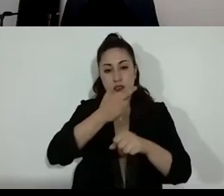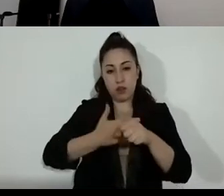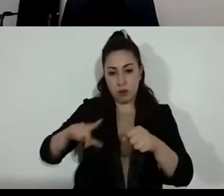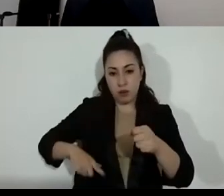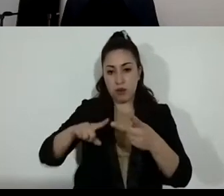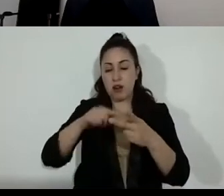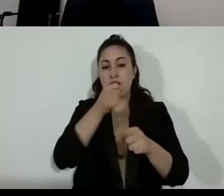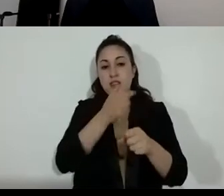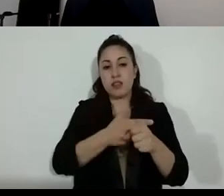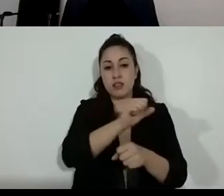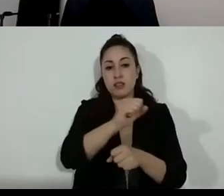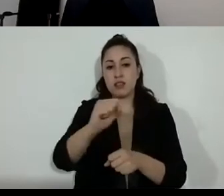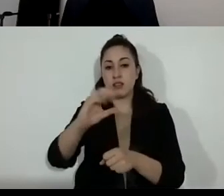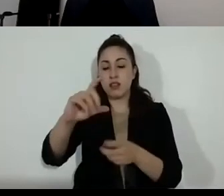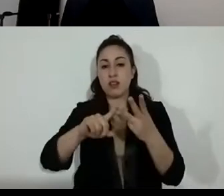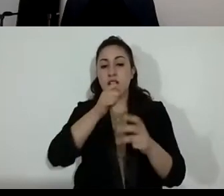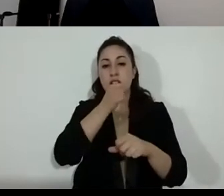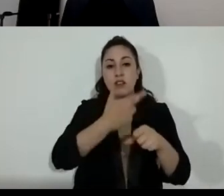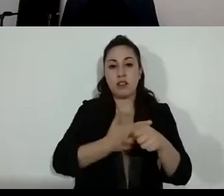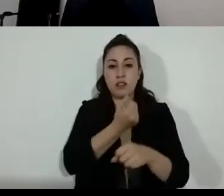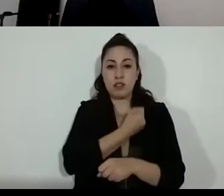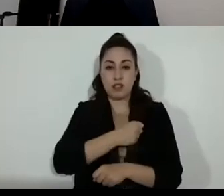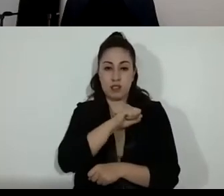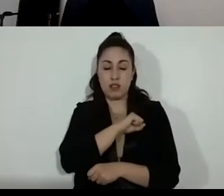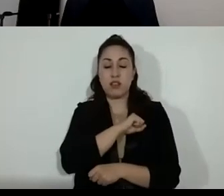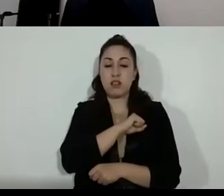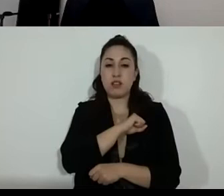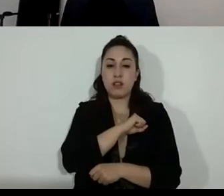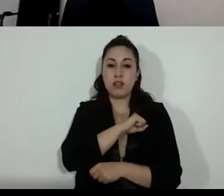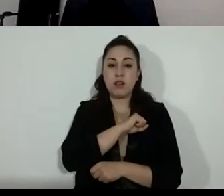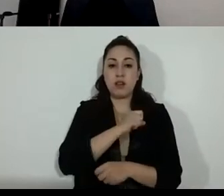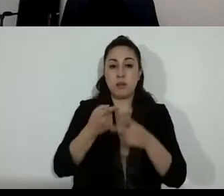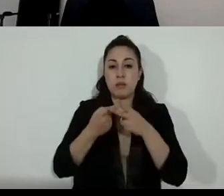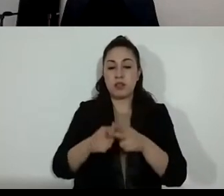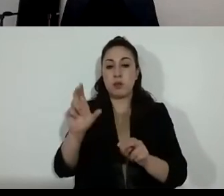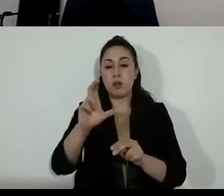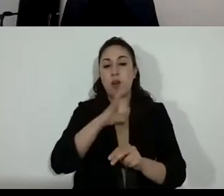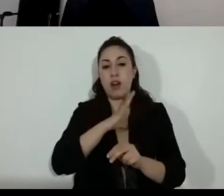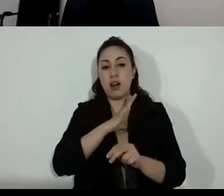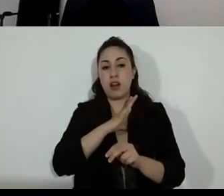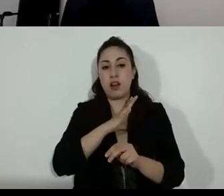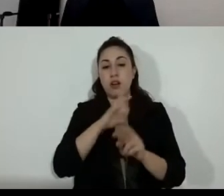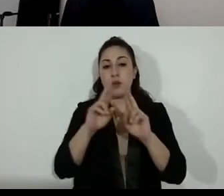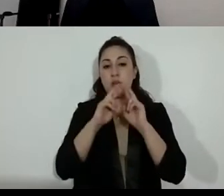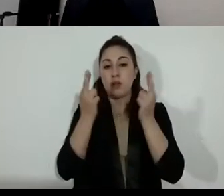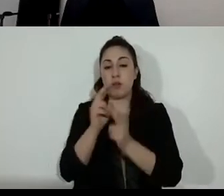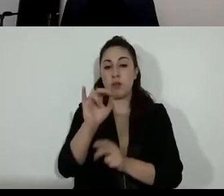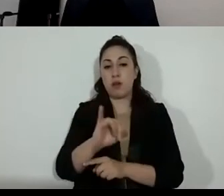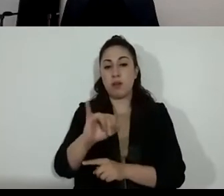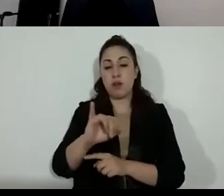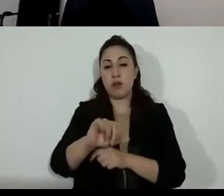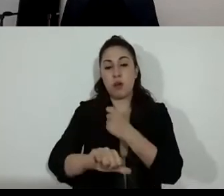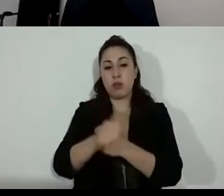Ciudadana y de Salud, iniciando estas a partir de la sesión ordinaria del jueves 11 del presente